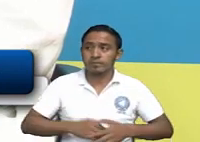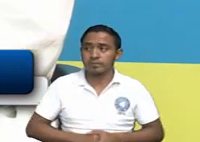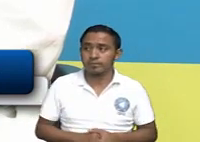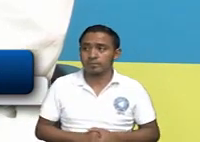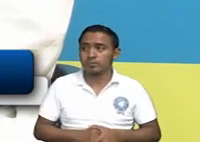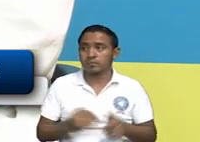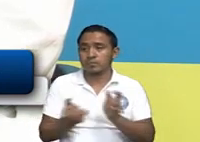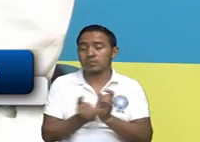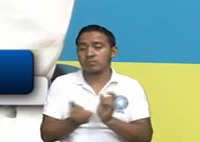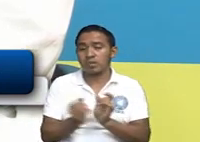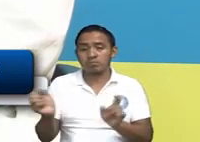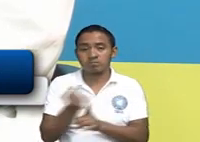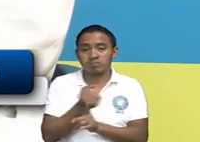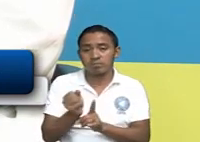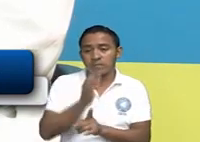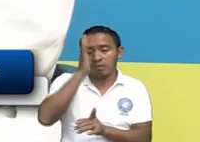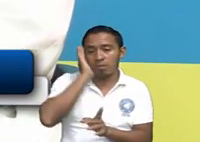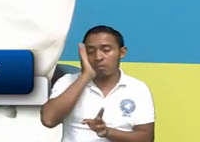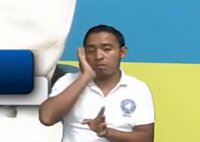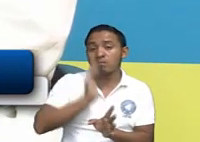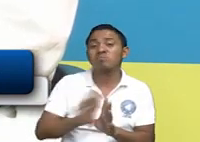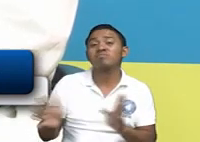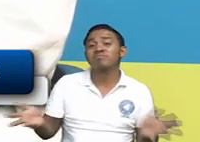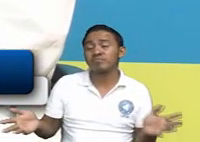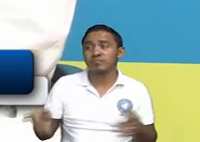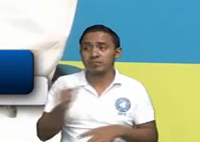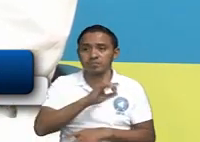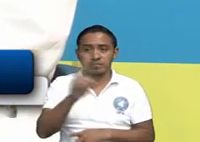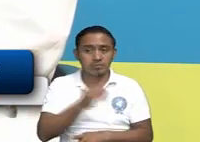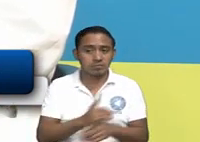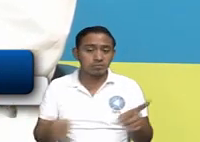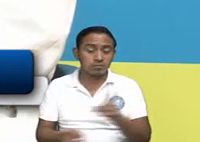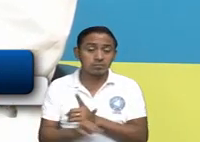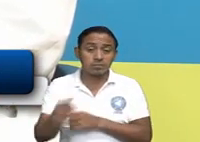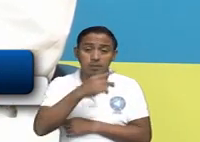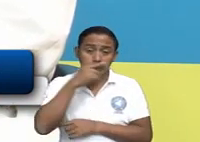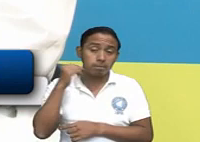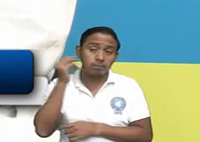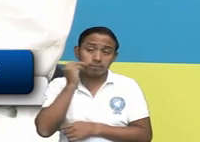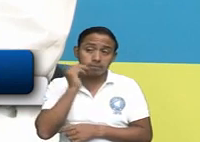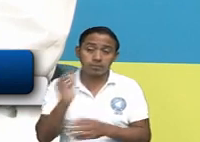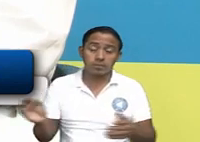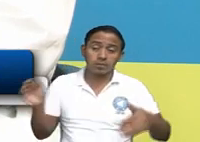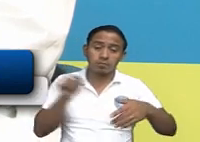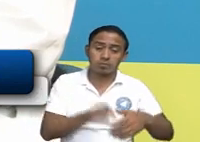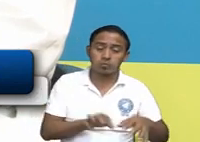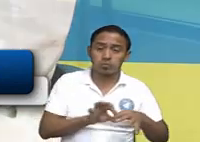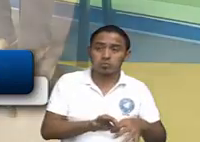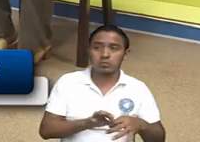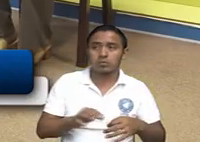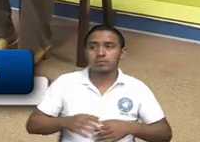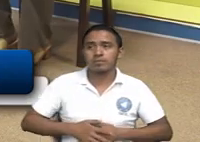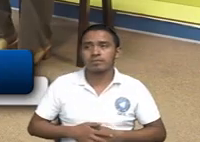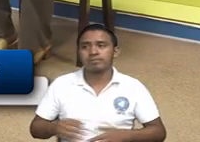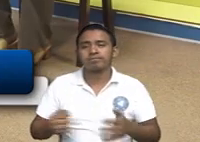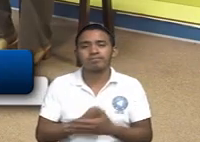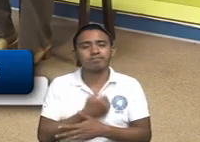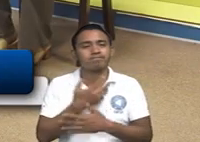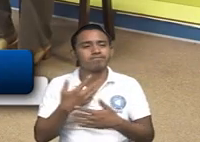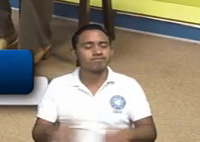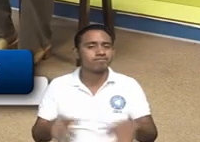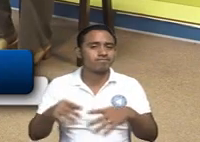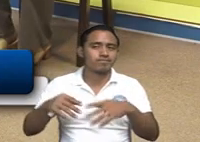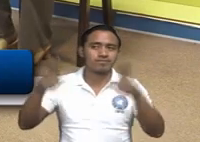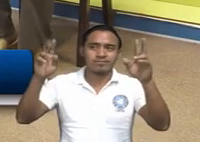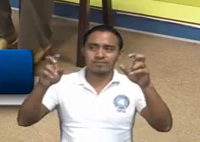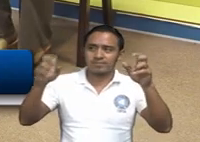de abuso. Entonces, no deberían de dormir con sus padres ni su madre. Lástima, licenciada, que este tema es